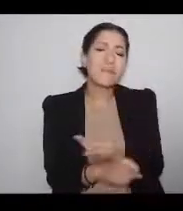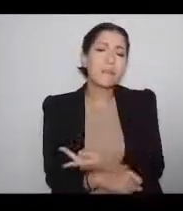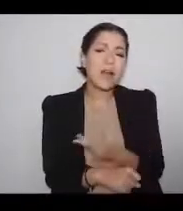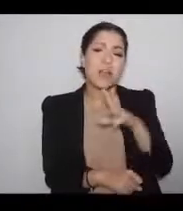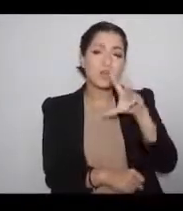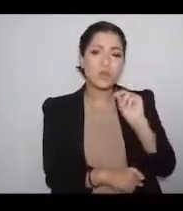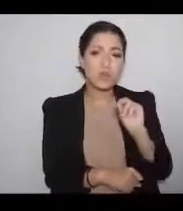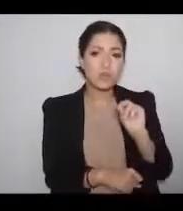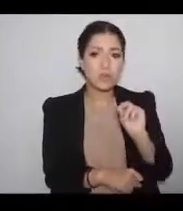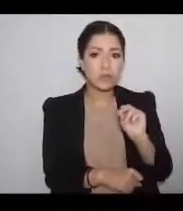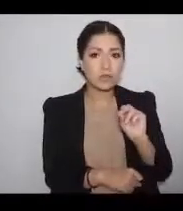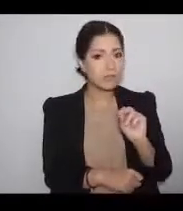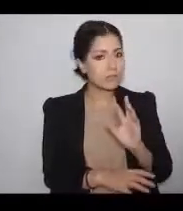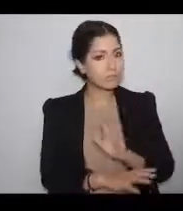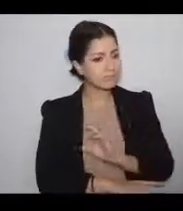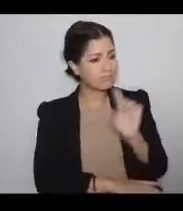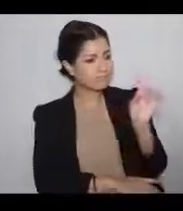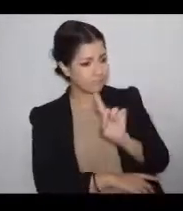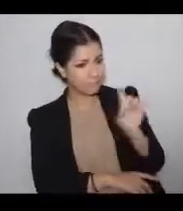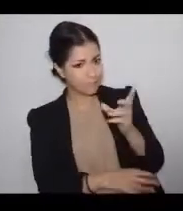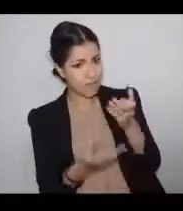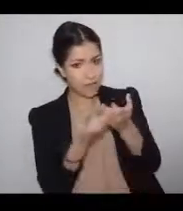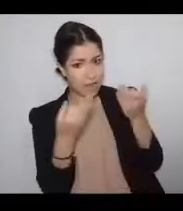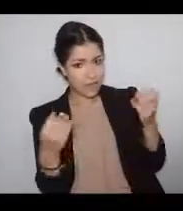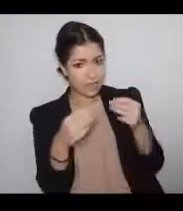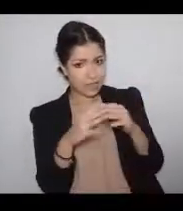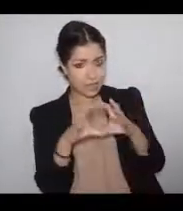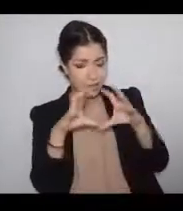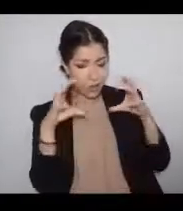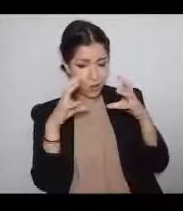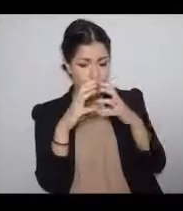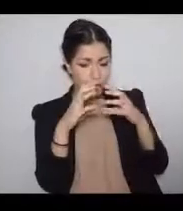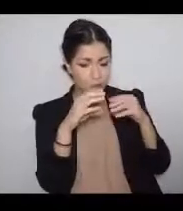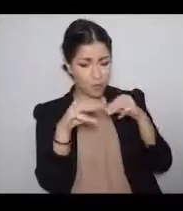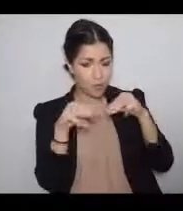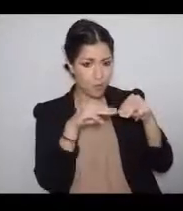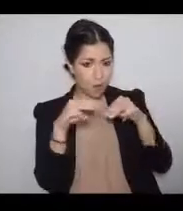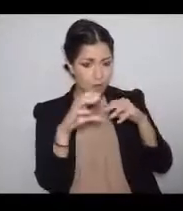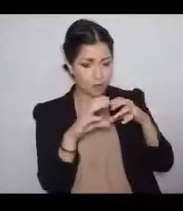La Tierra se mueve. Y a gran velocidad.